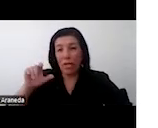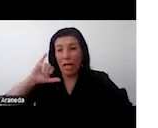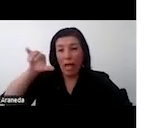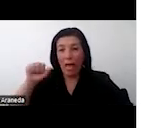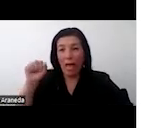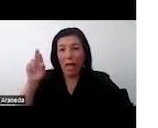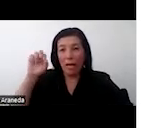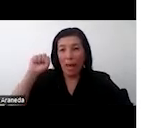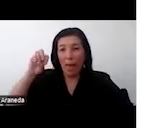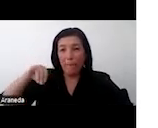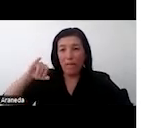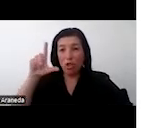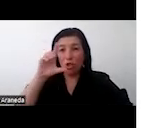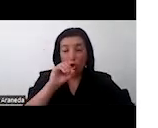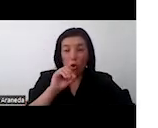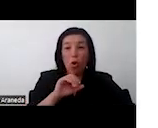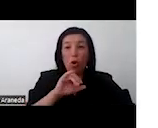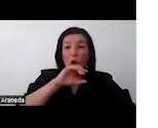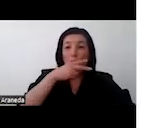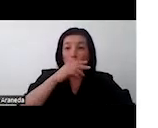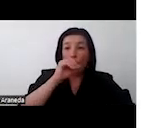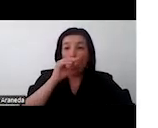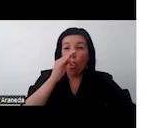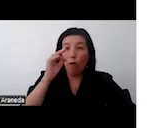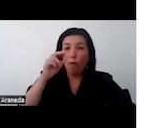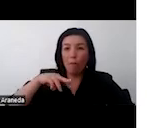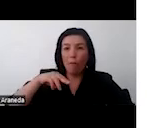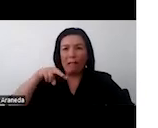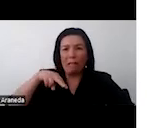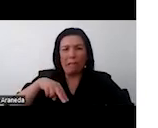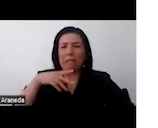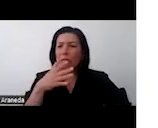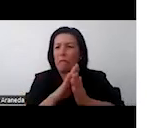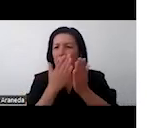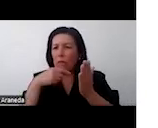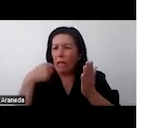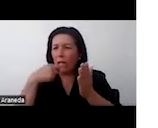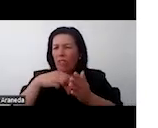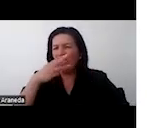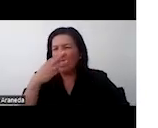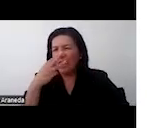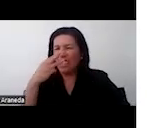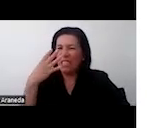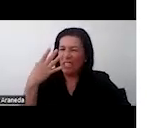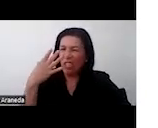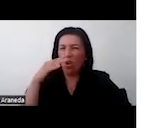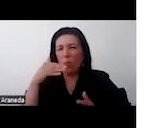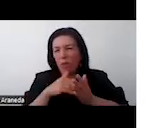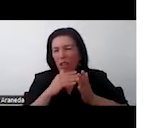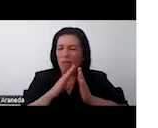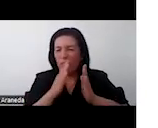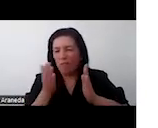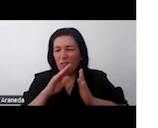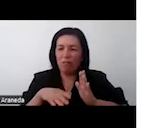Adriana Hoffman, bordeaban los valores de entre 25.000 a 33.000 pesos en ese momento, hace 4 años. Quizá ahora debe